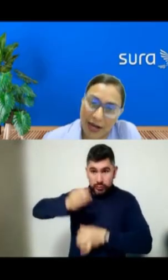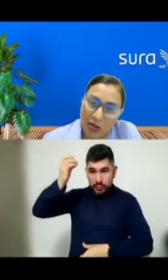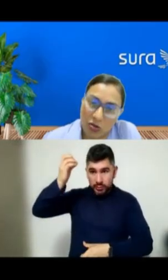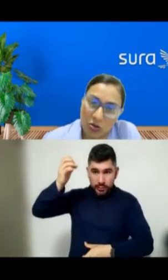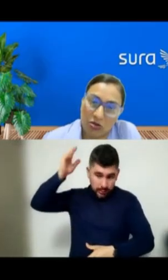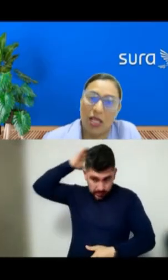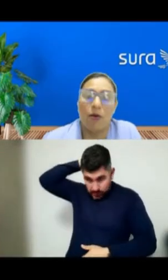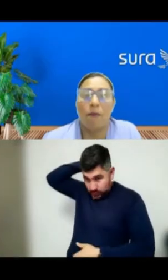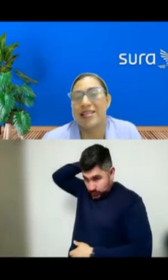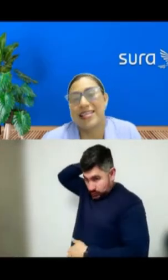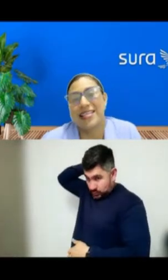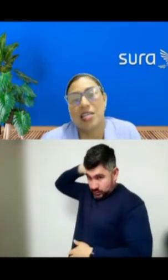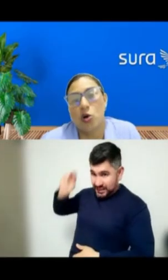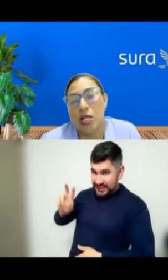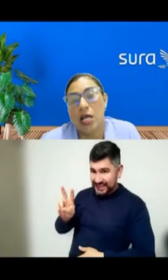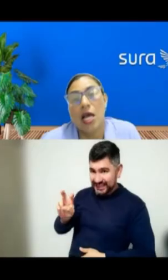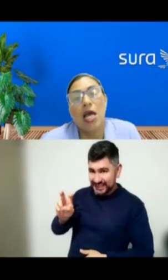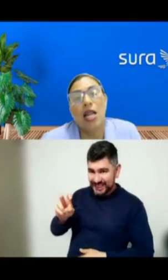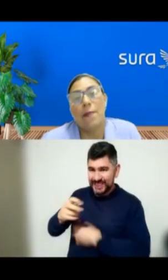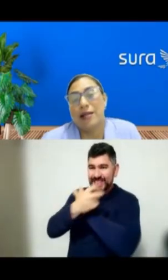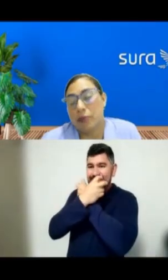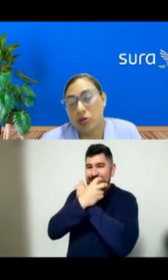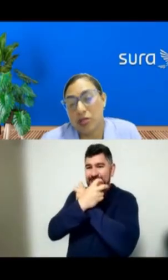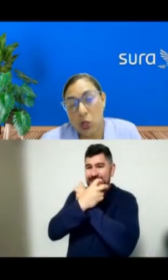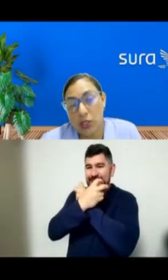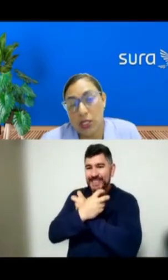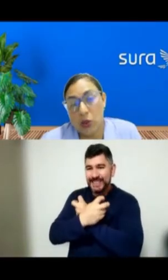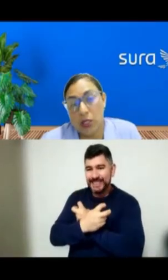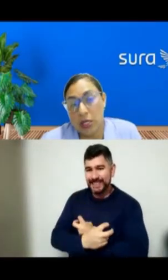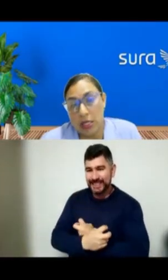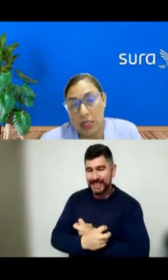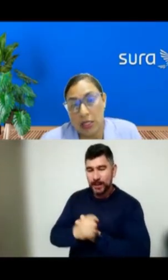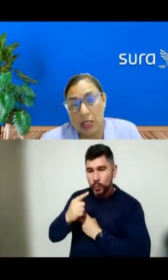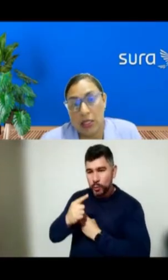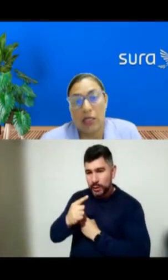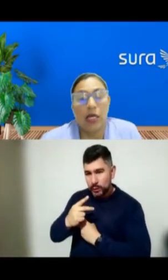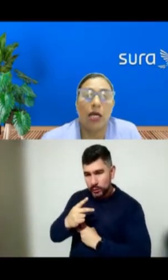primeras vértebras que nosotros tenemos, por así decirlo, en la parte posterior